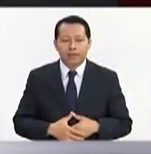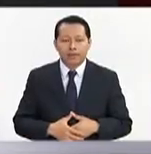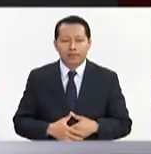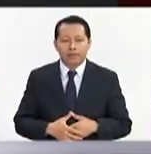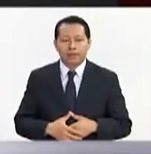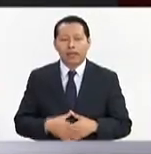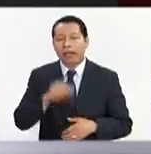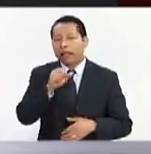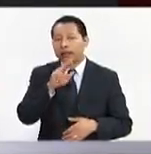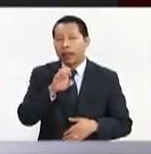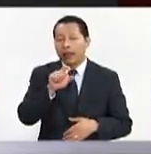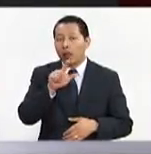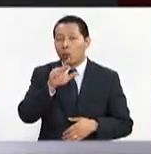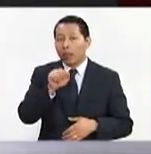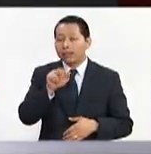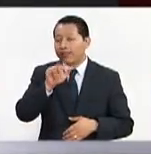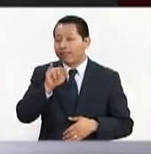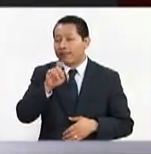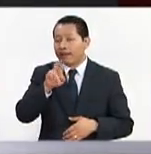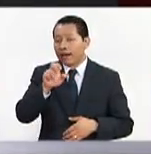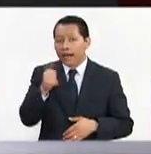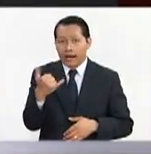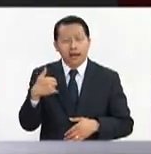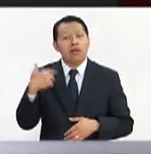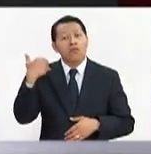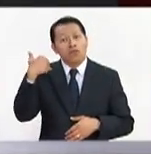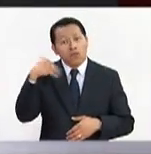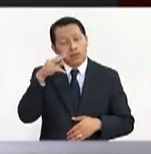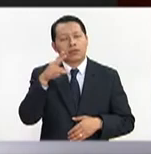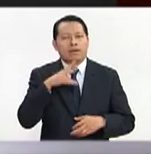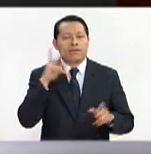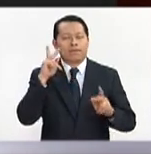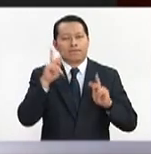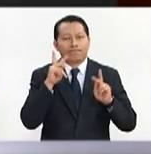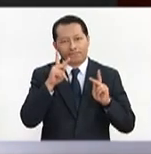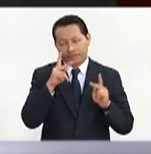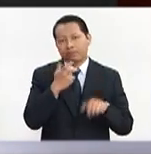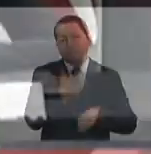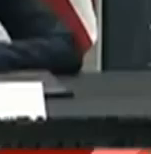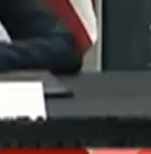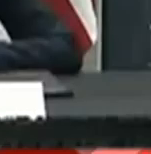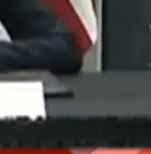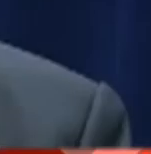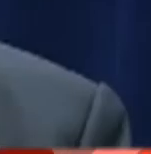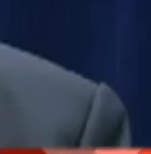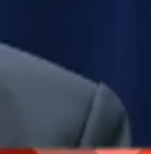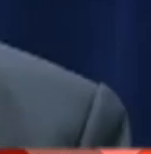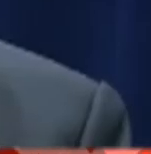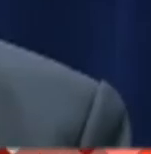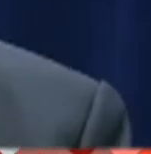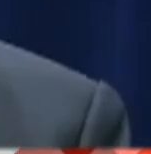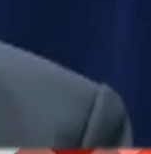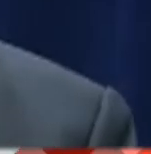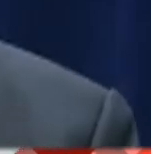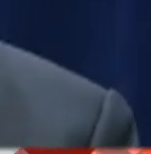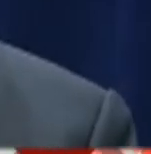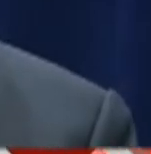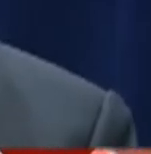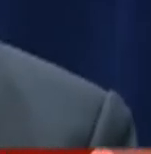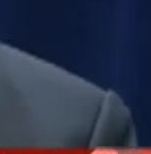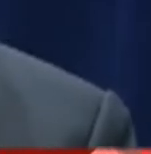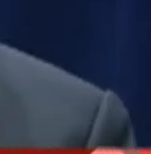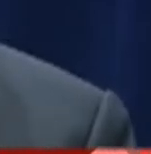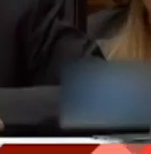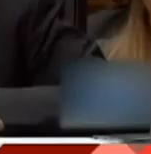El canciller Luis Videgaray realiza una gira de trabajo en Estados Unidos. Ahí se reunió con el jefe de gabinete de la Casa Blanca, John Kelly, y con el